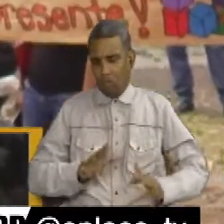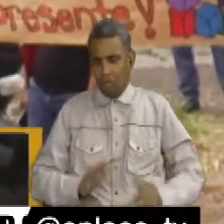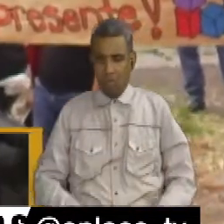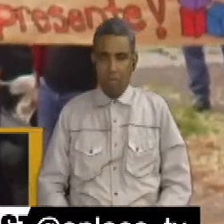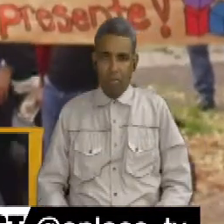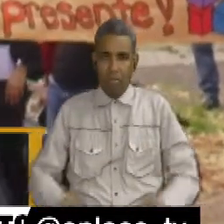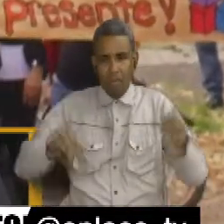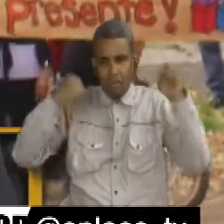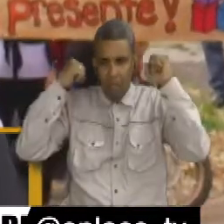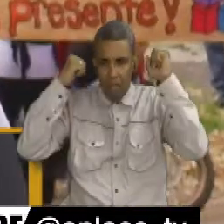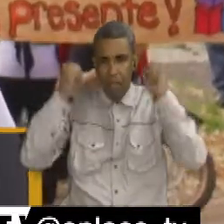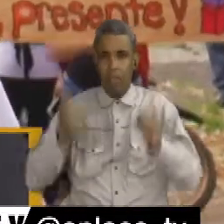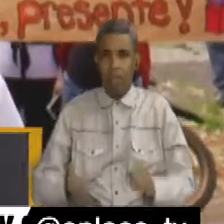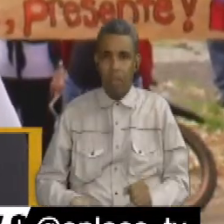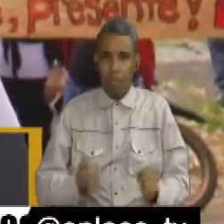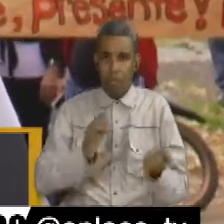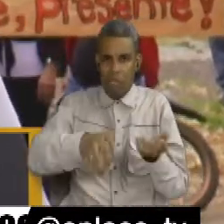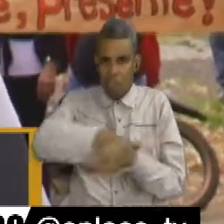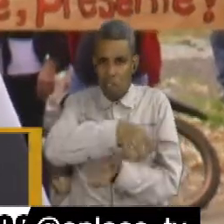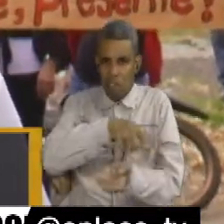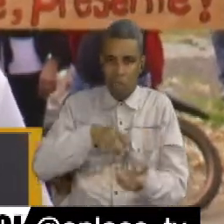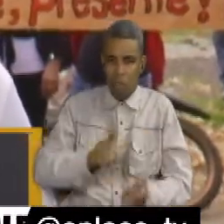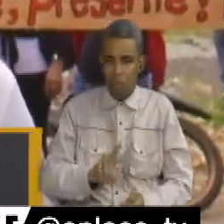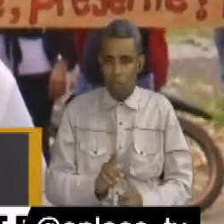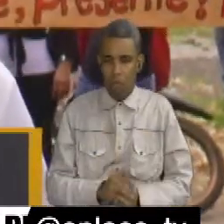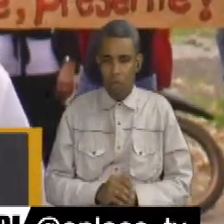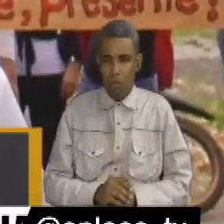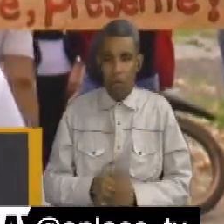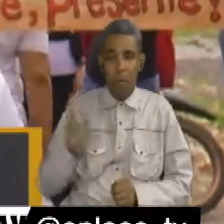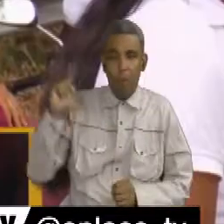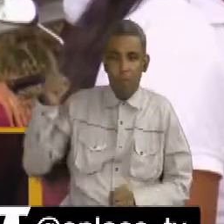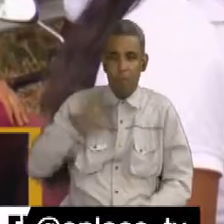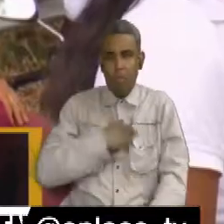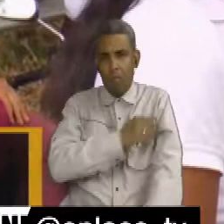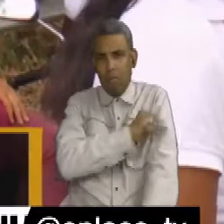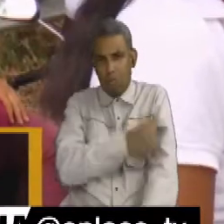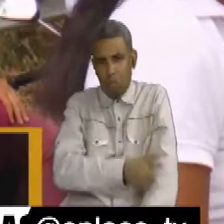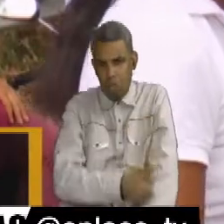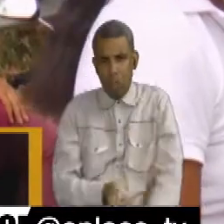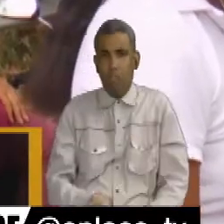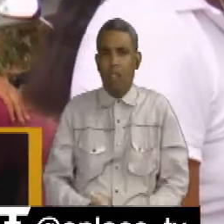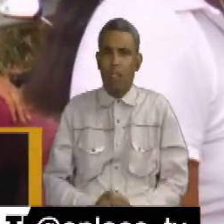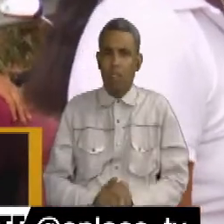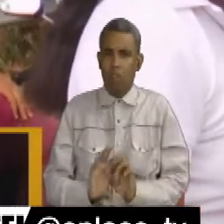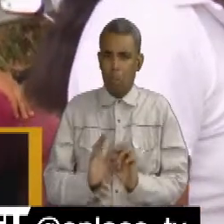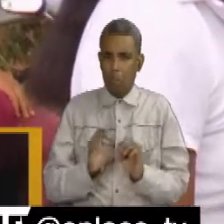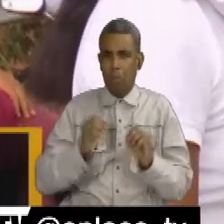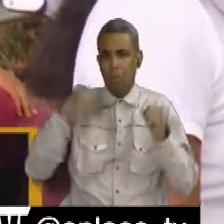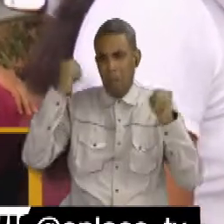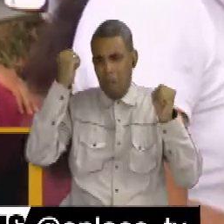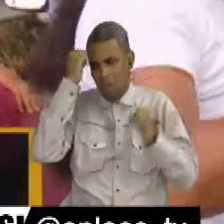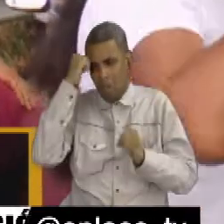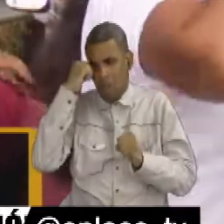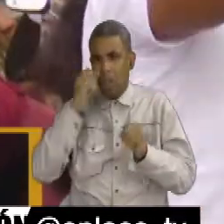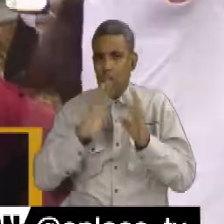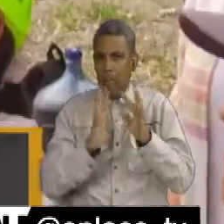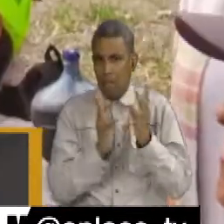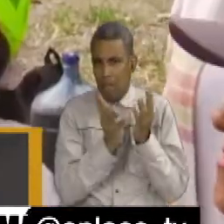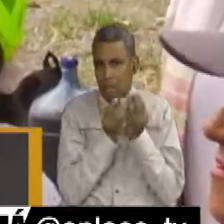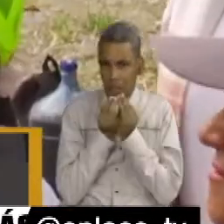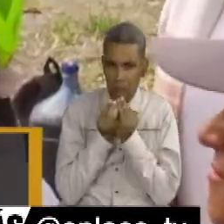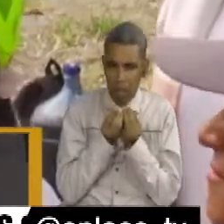recalcamos esto, venimos desde la cabecera municipal, los docentes, concejales, padres de familia,